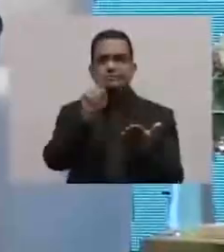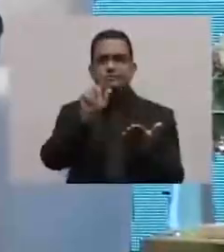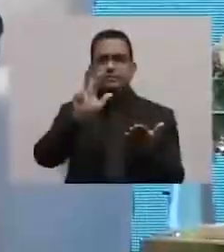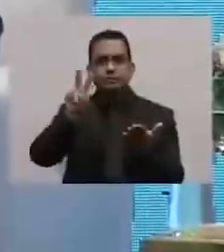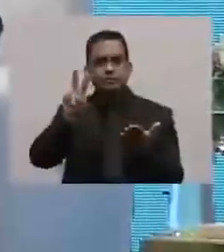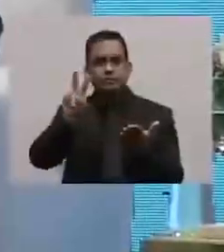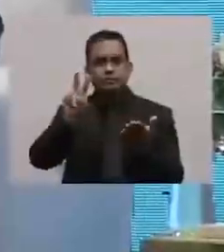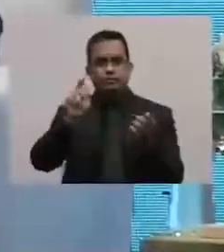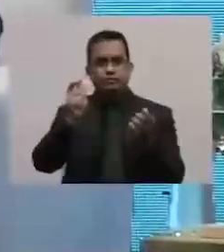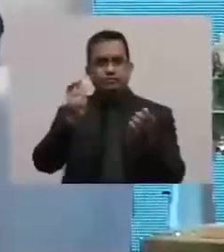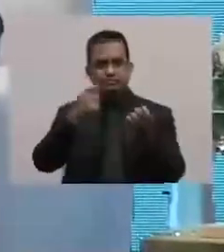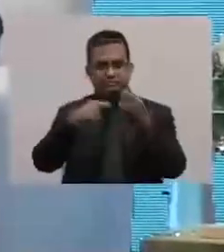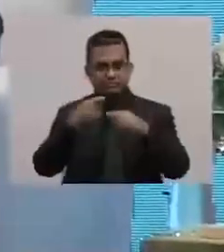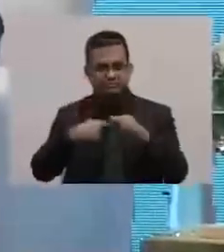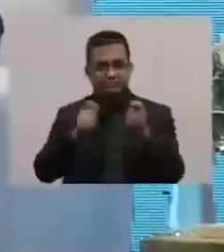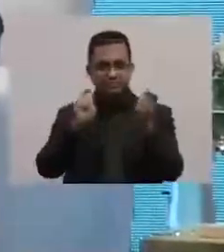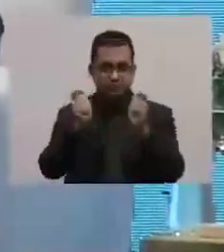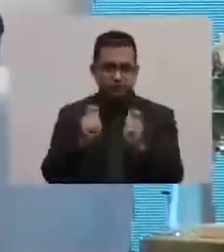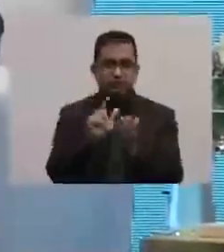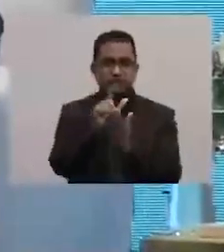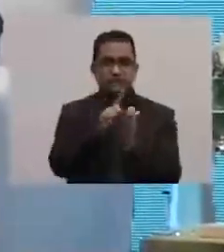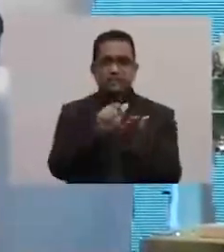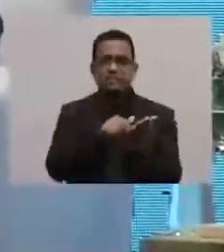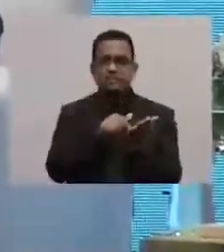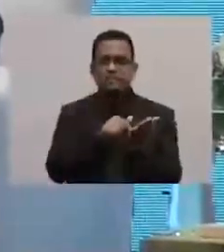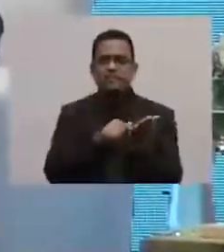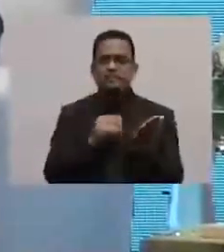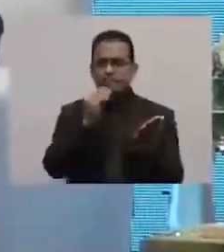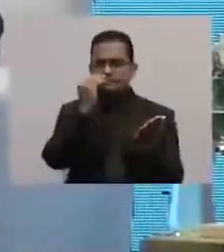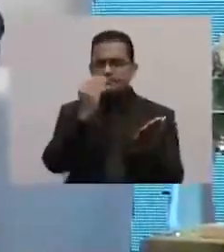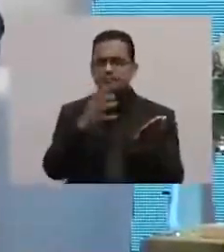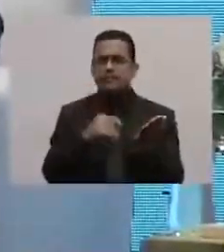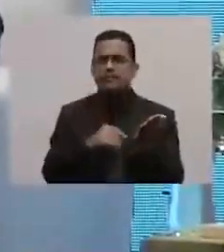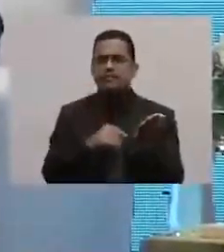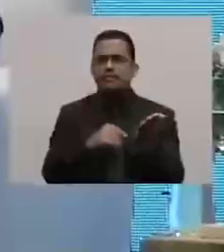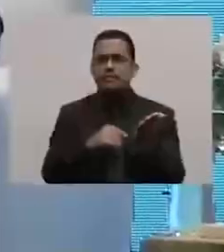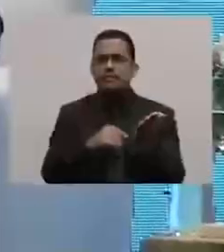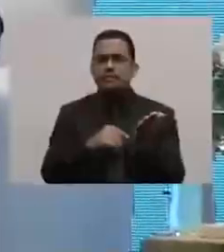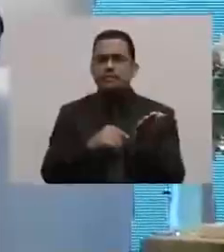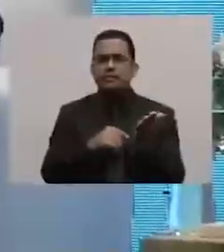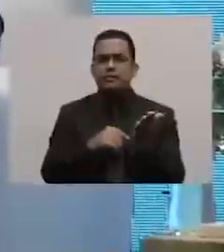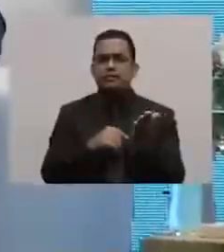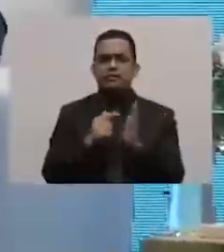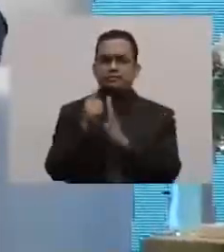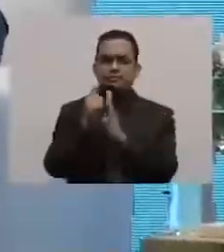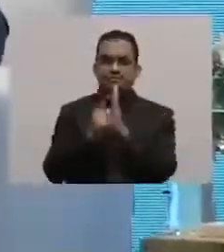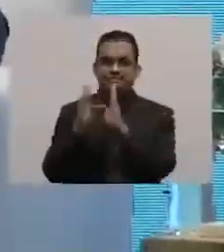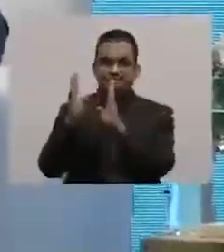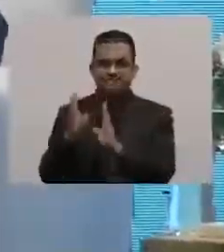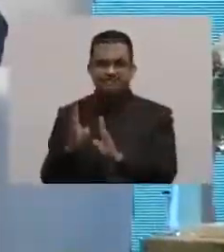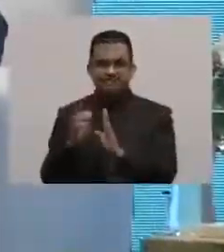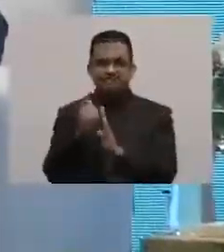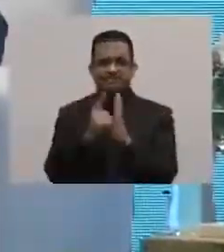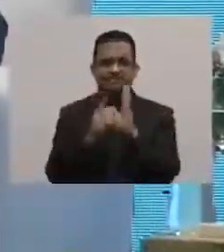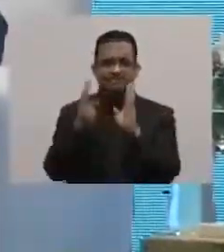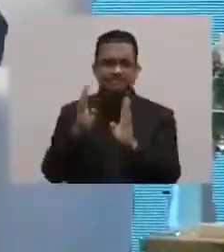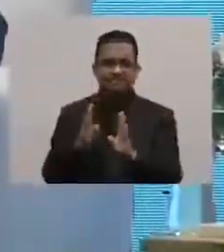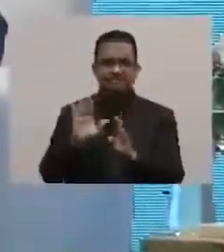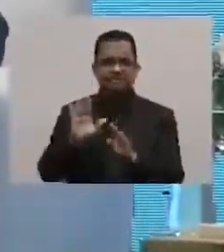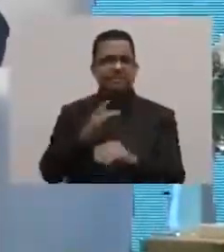6132. Y debo decirles que la idea de cada legislador es siempre tener un arma de